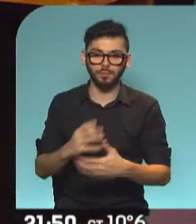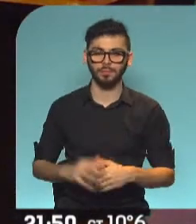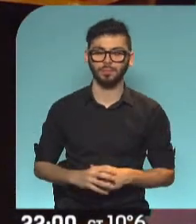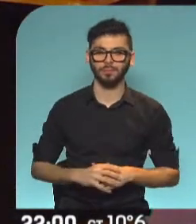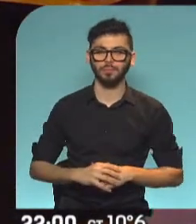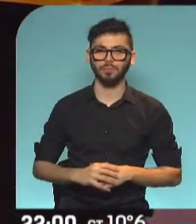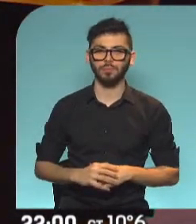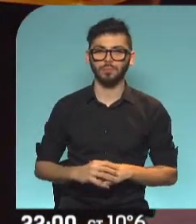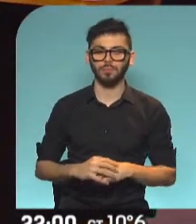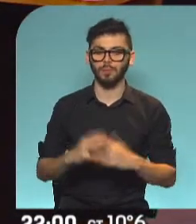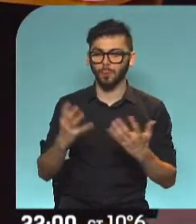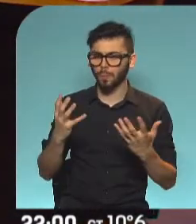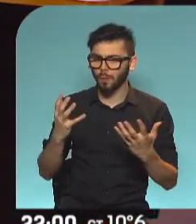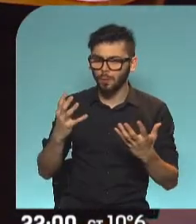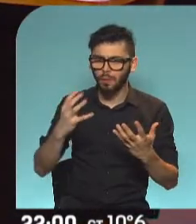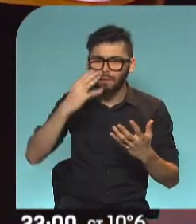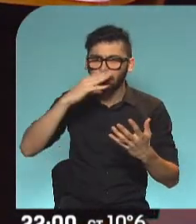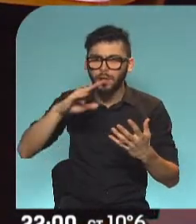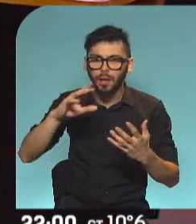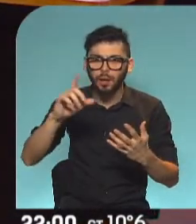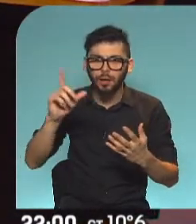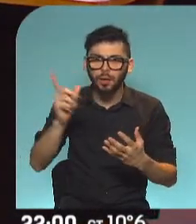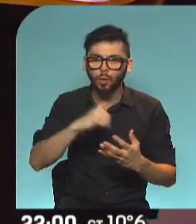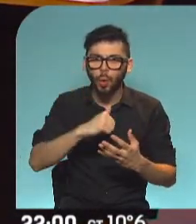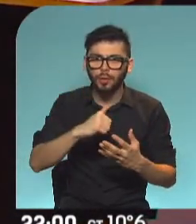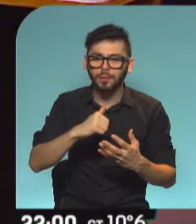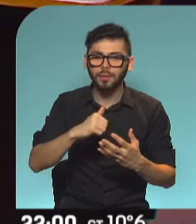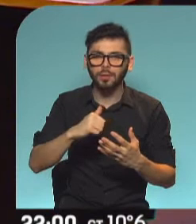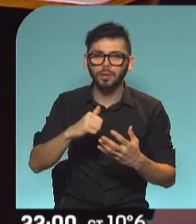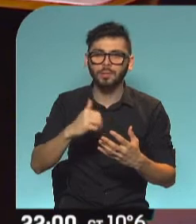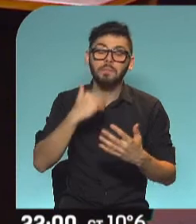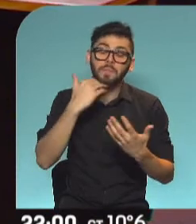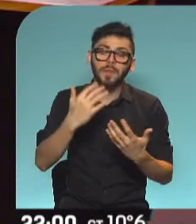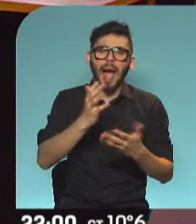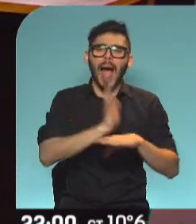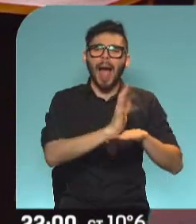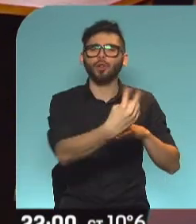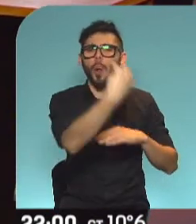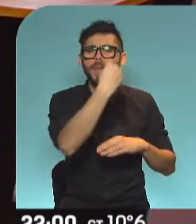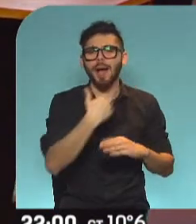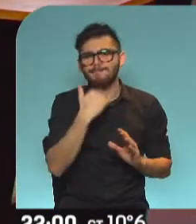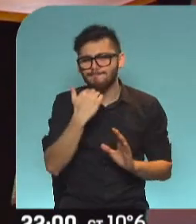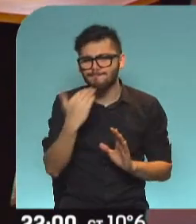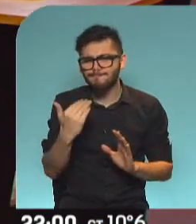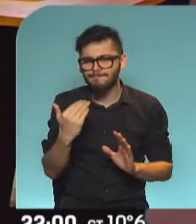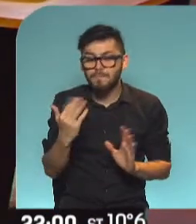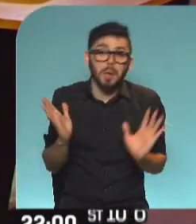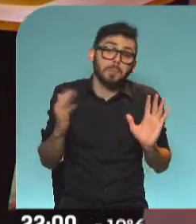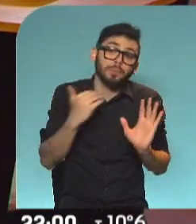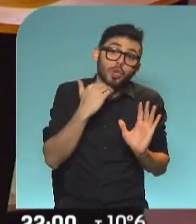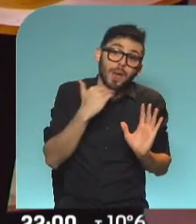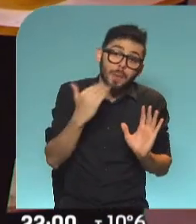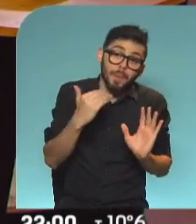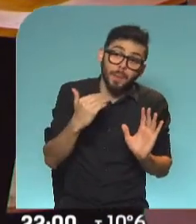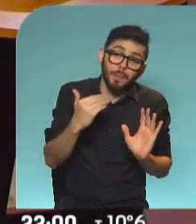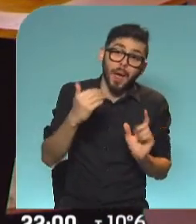No, el último dato. Tremendo. El último dato, tremendo. No sé si nos mira Mel. ¿Nos mirará Mel con el sistema? Nunca lo sabremos. ¿Cuál? ¿Mel o